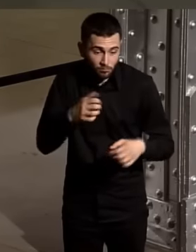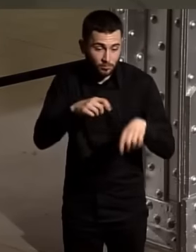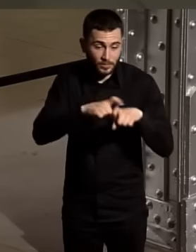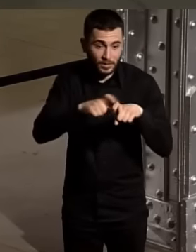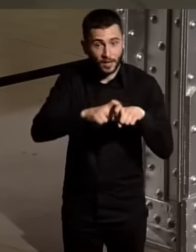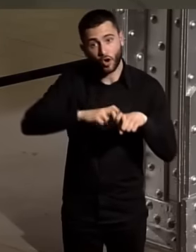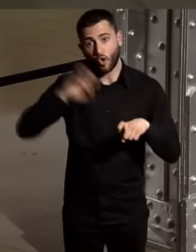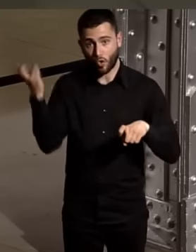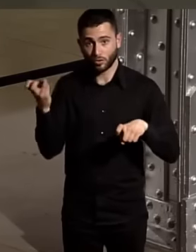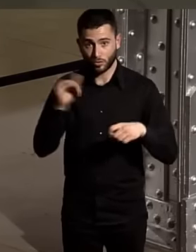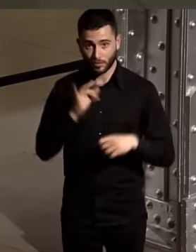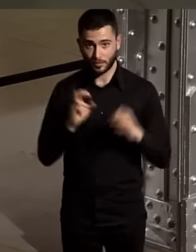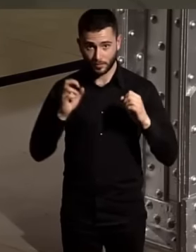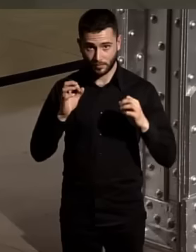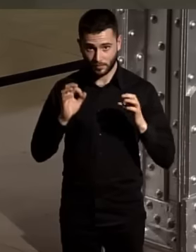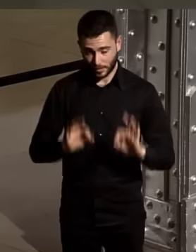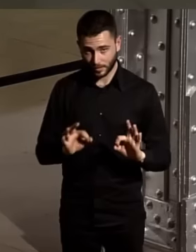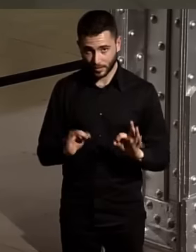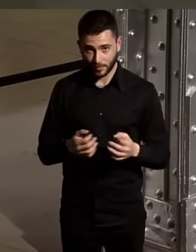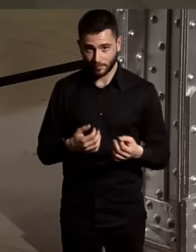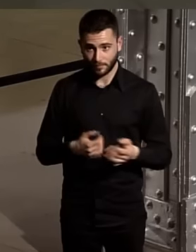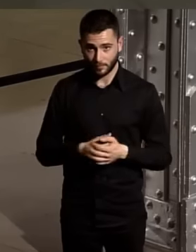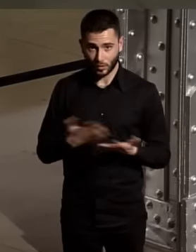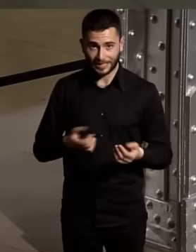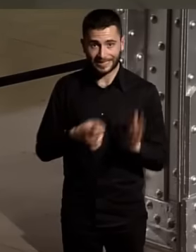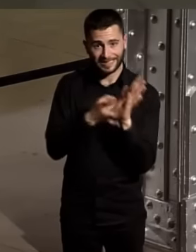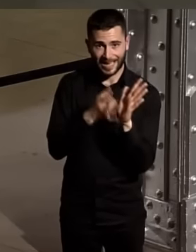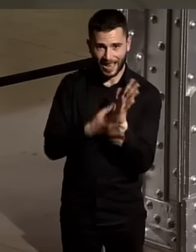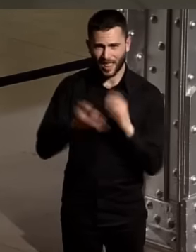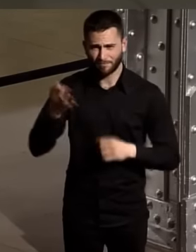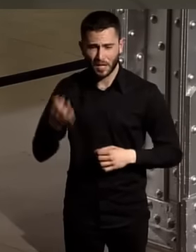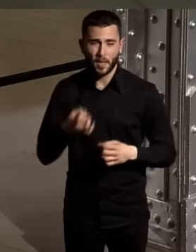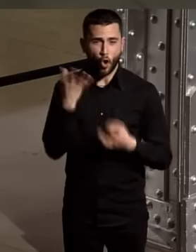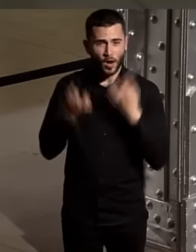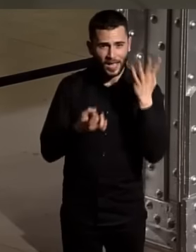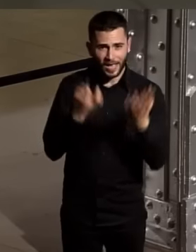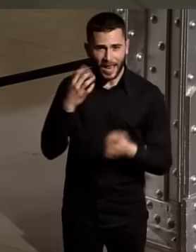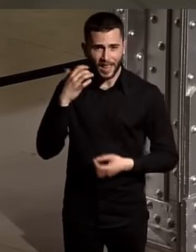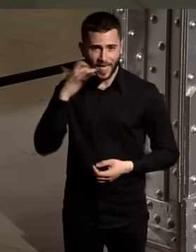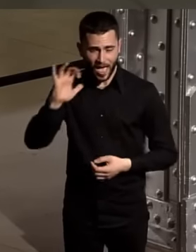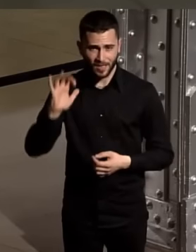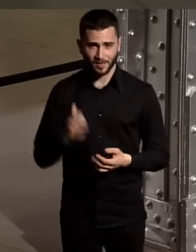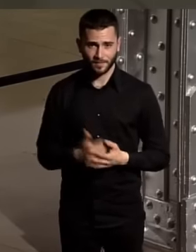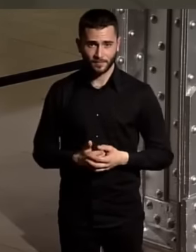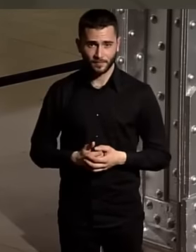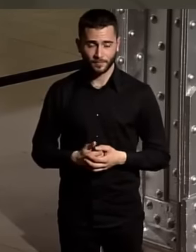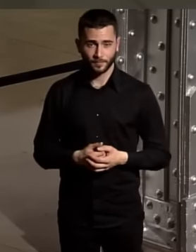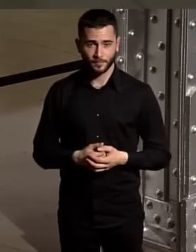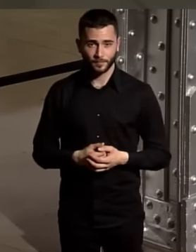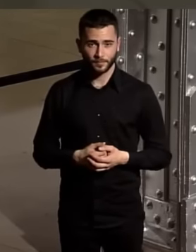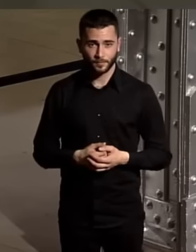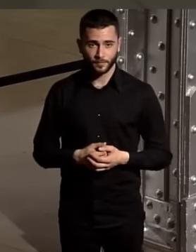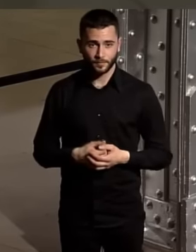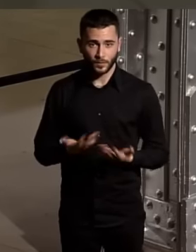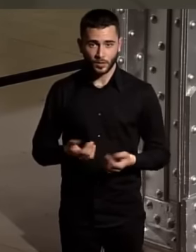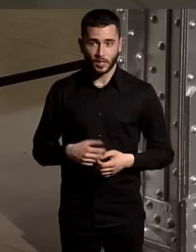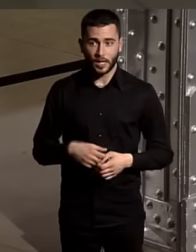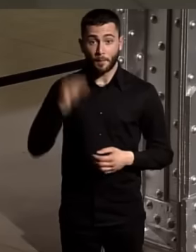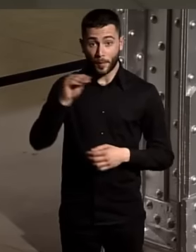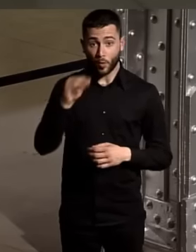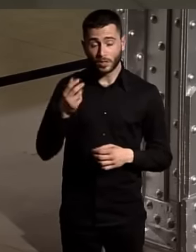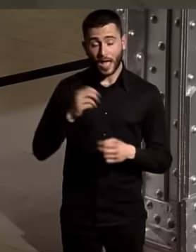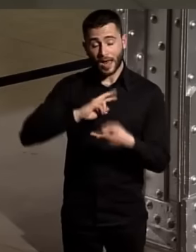documental que también requiere talento y originalidad a la pregunta anterior de que hace falta para ser un buen divulgador La